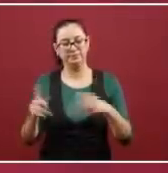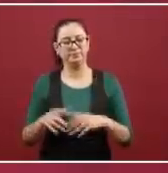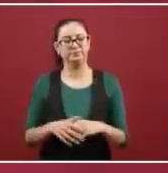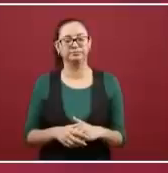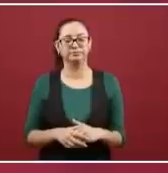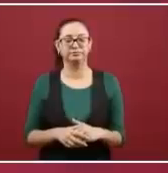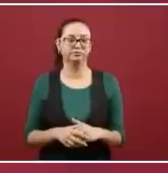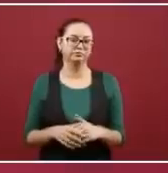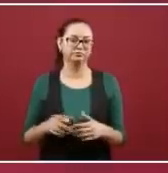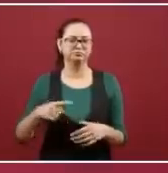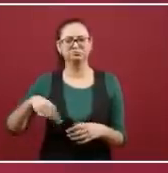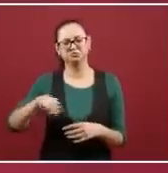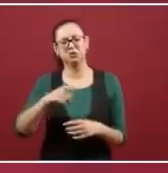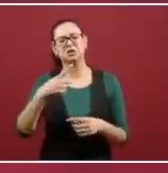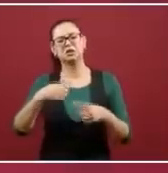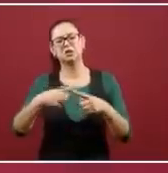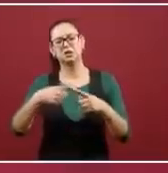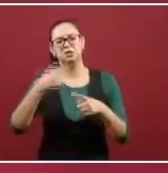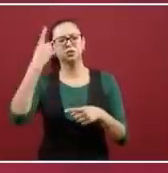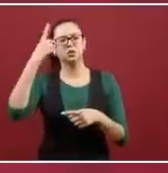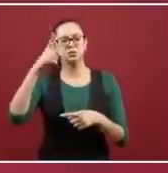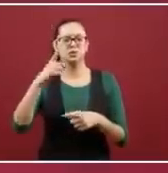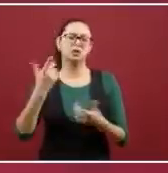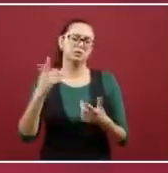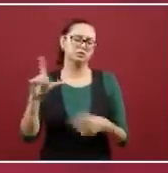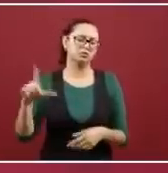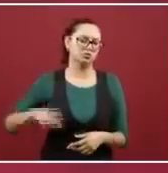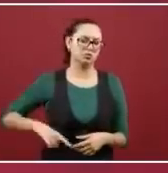del gobierno federal.